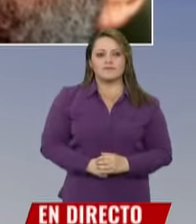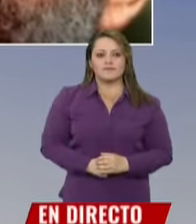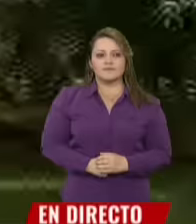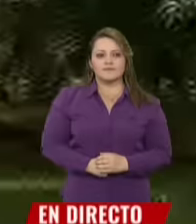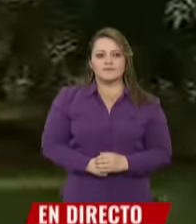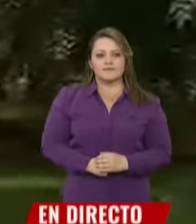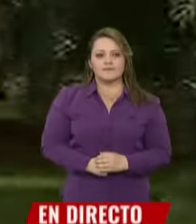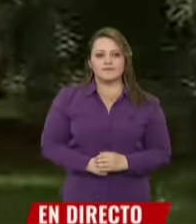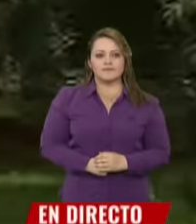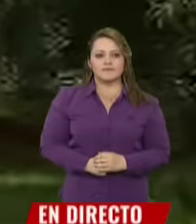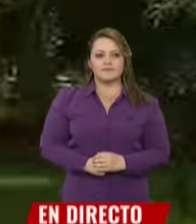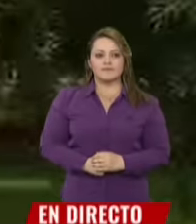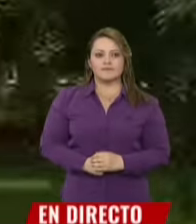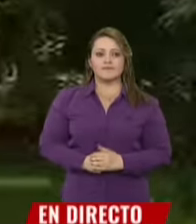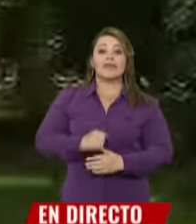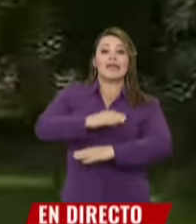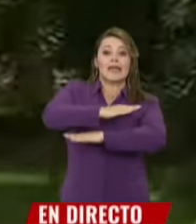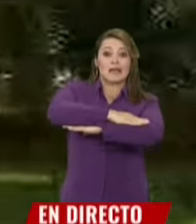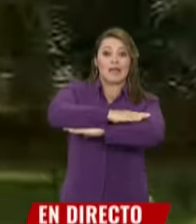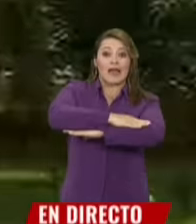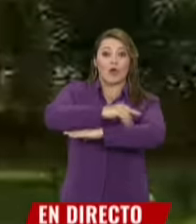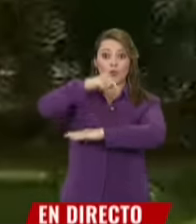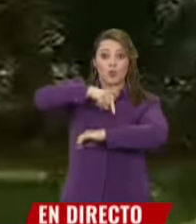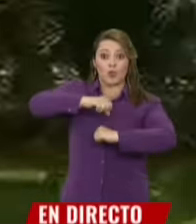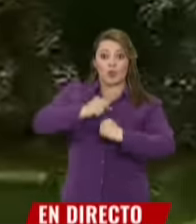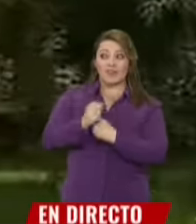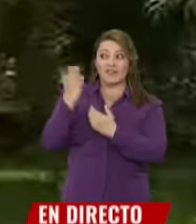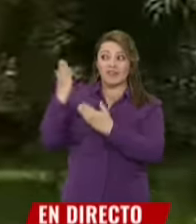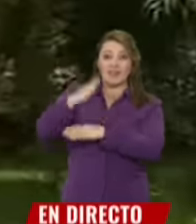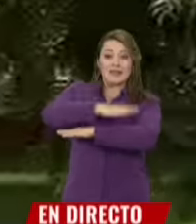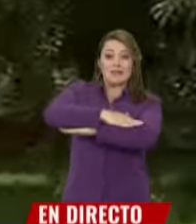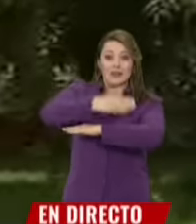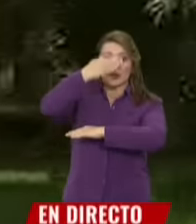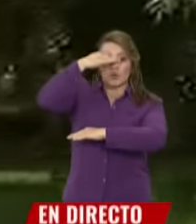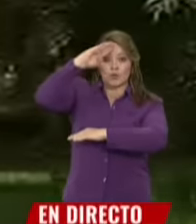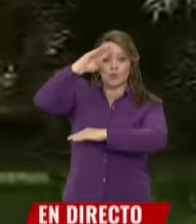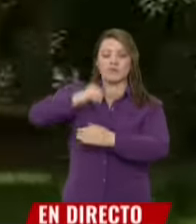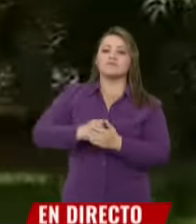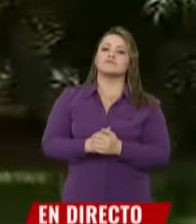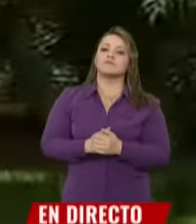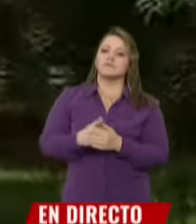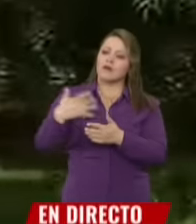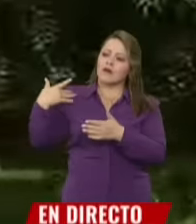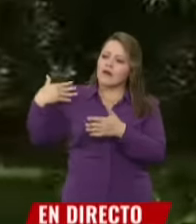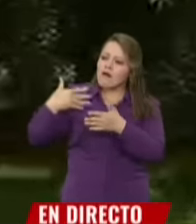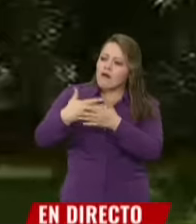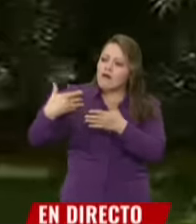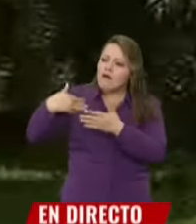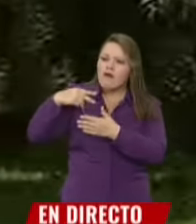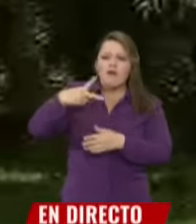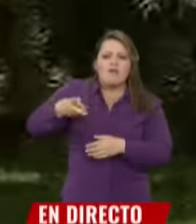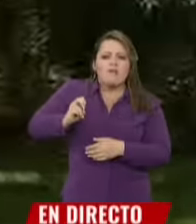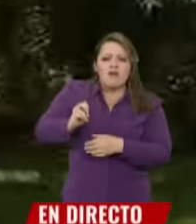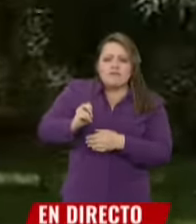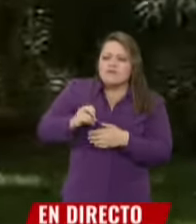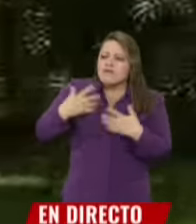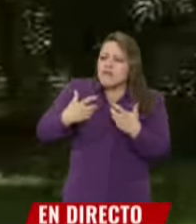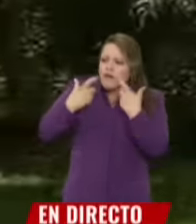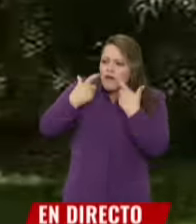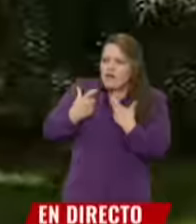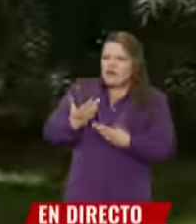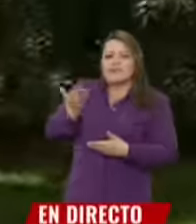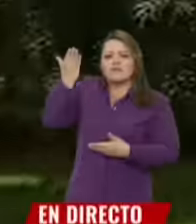Ha muerto uno de los grandes estadistas del siglo XX, posiblemente el último que tuvo la